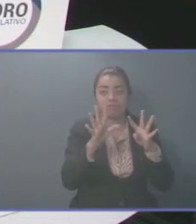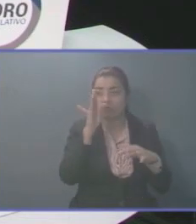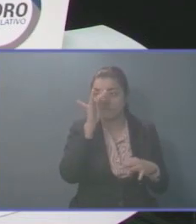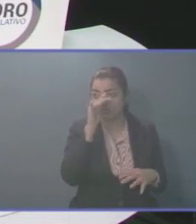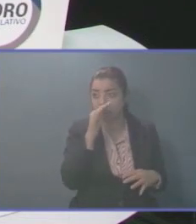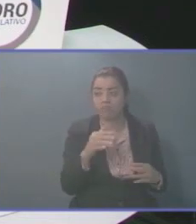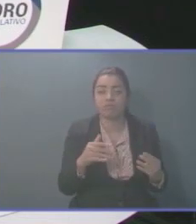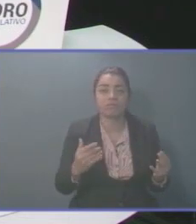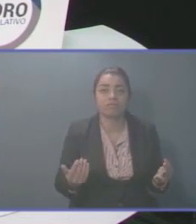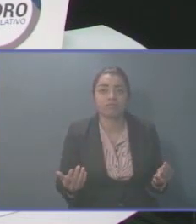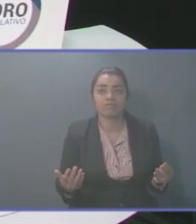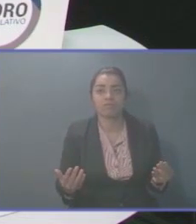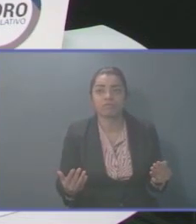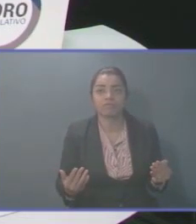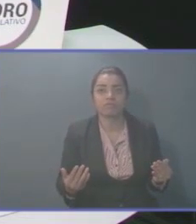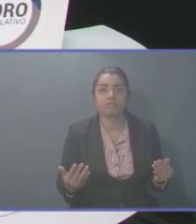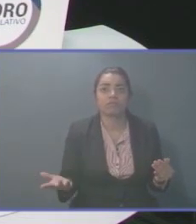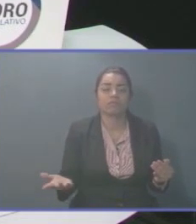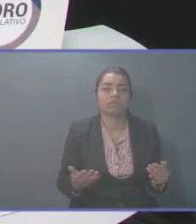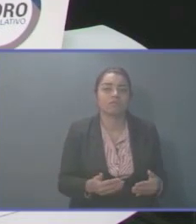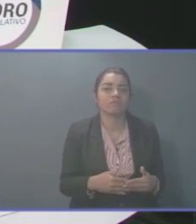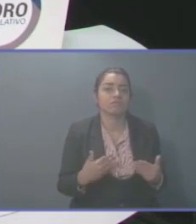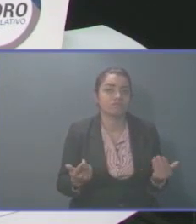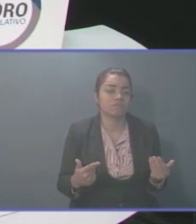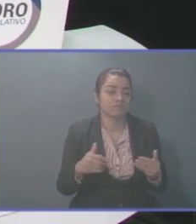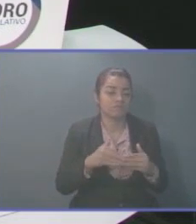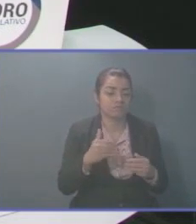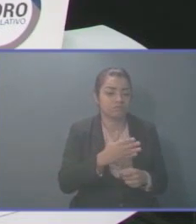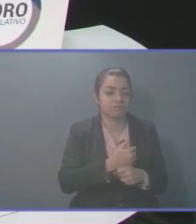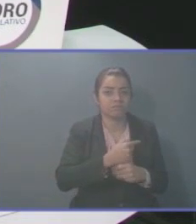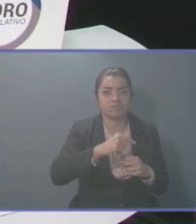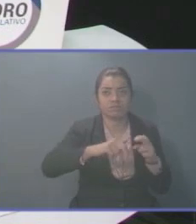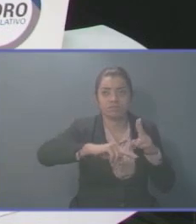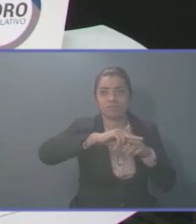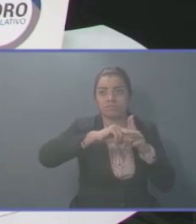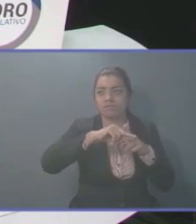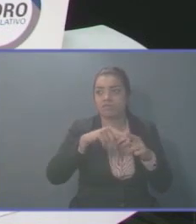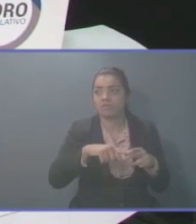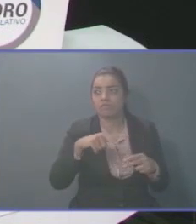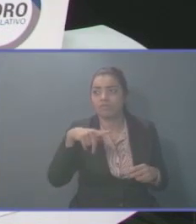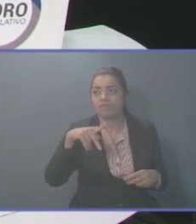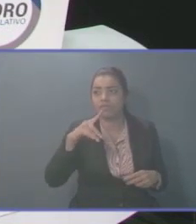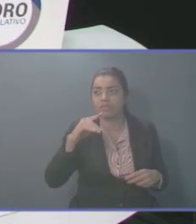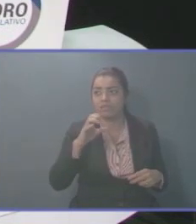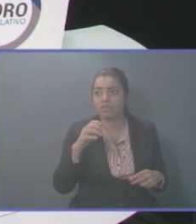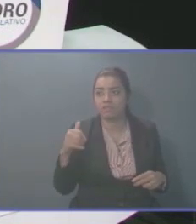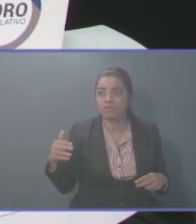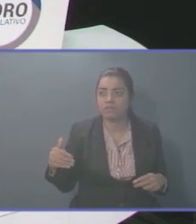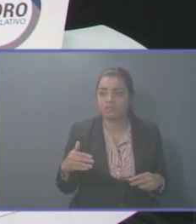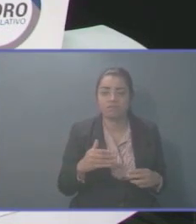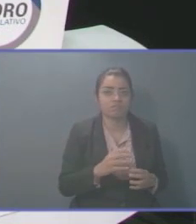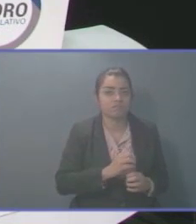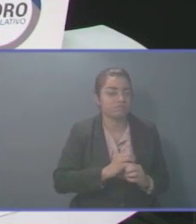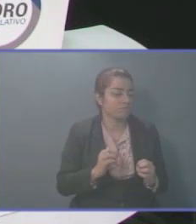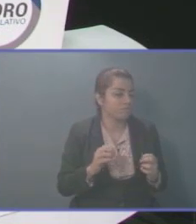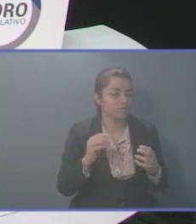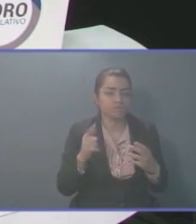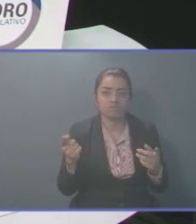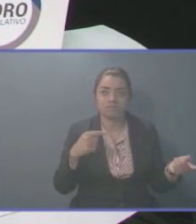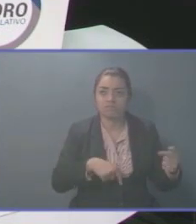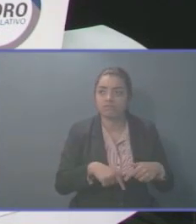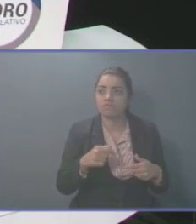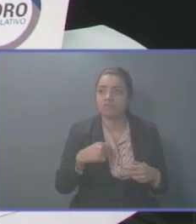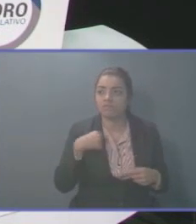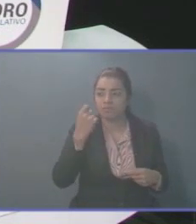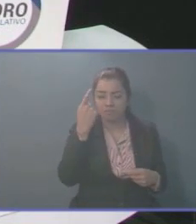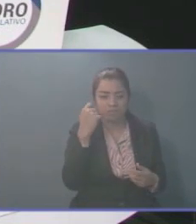esta convocatoria, tampoco buena parte del Partido Arena. PDC tampoco se hizo presente. Para que entienda